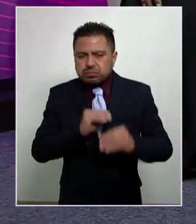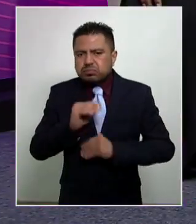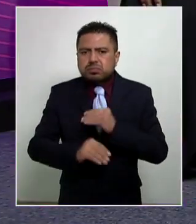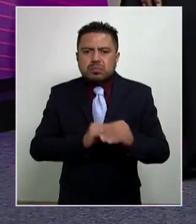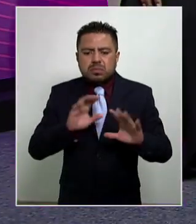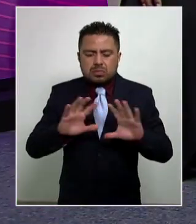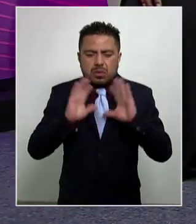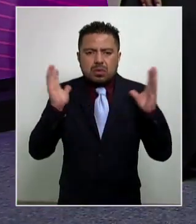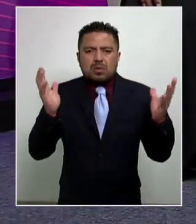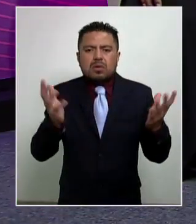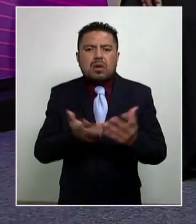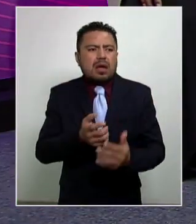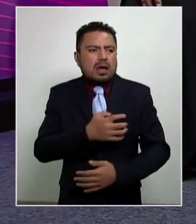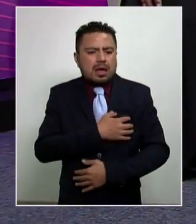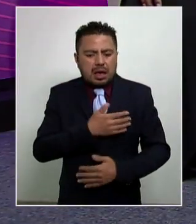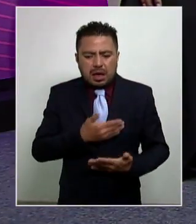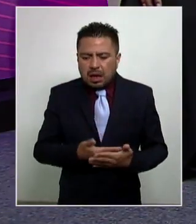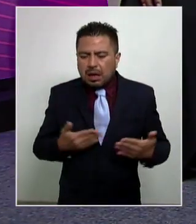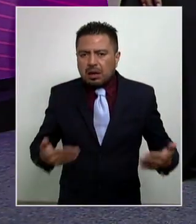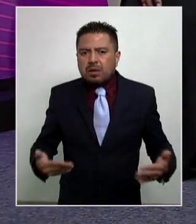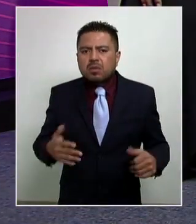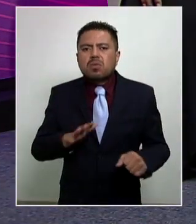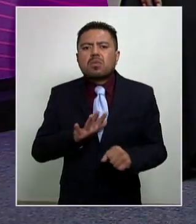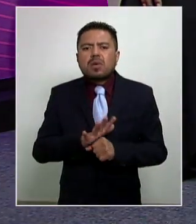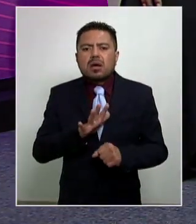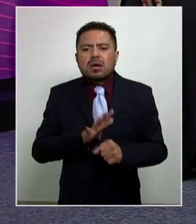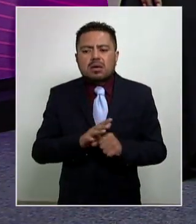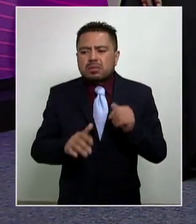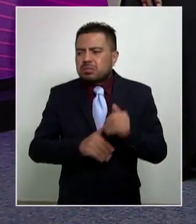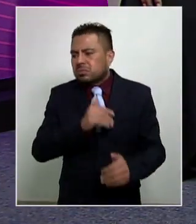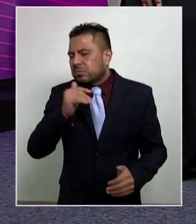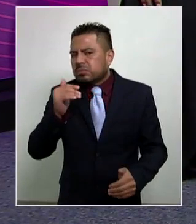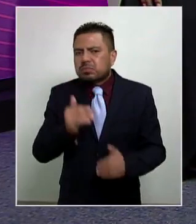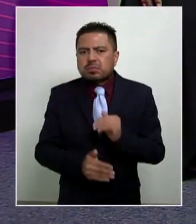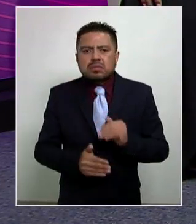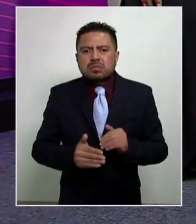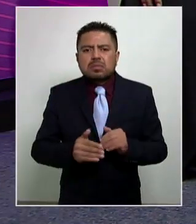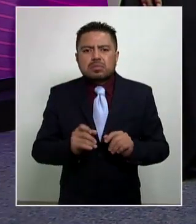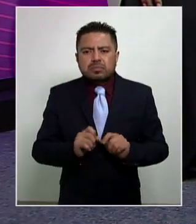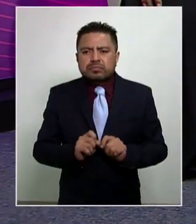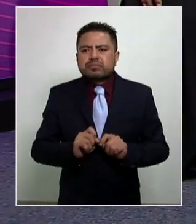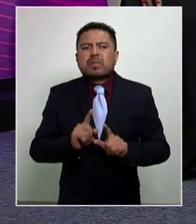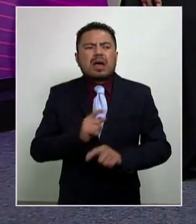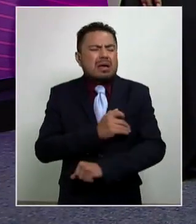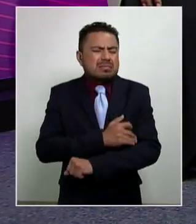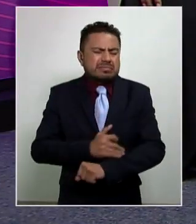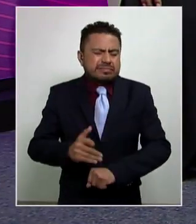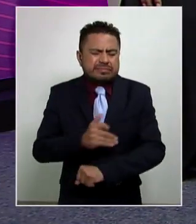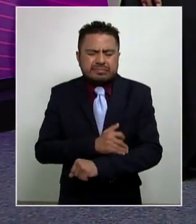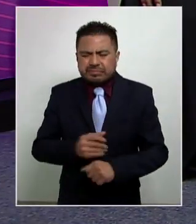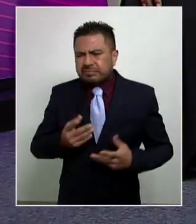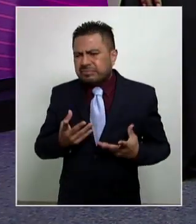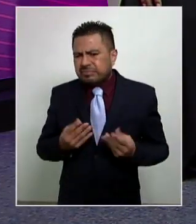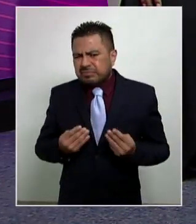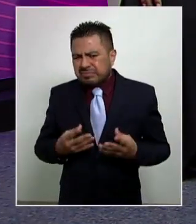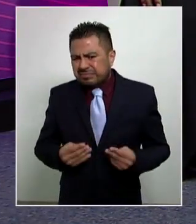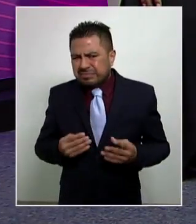mundo capitalista actual, en el cual por fin pues, una centena de familias tienen